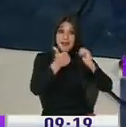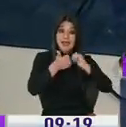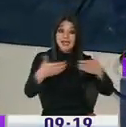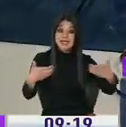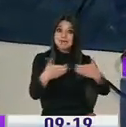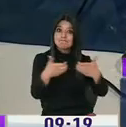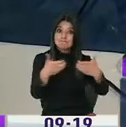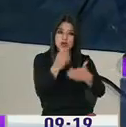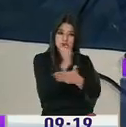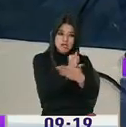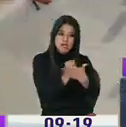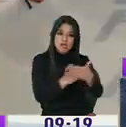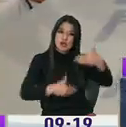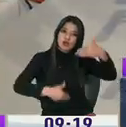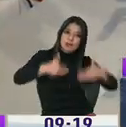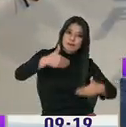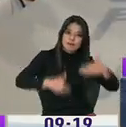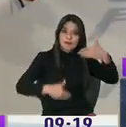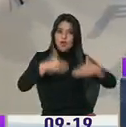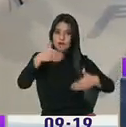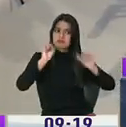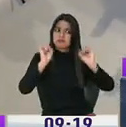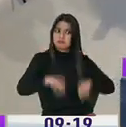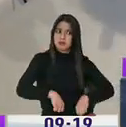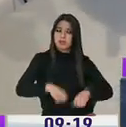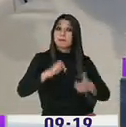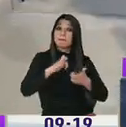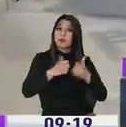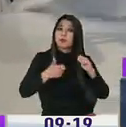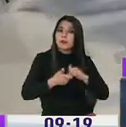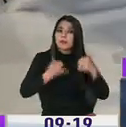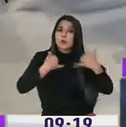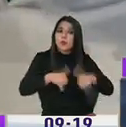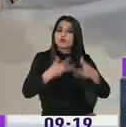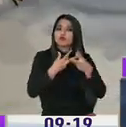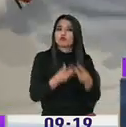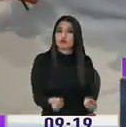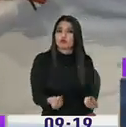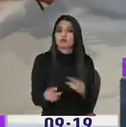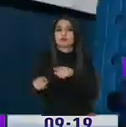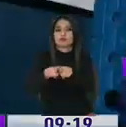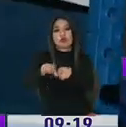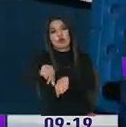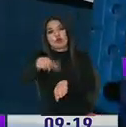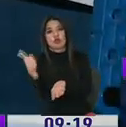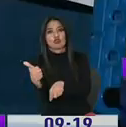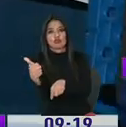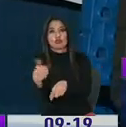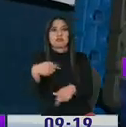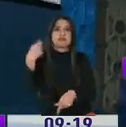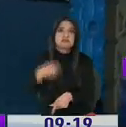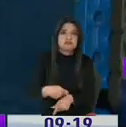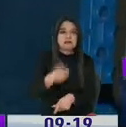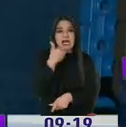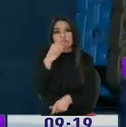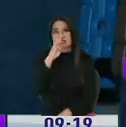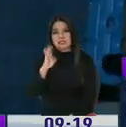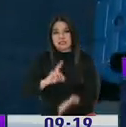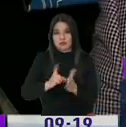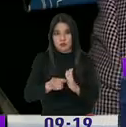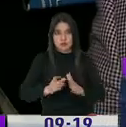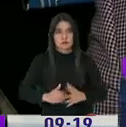que diseñar un robot capaz de resolver un juego, donde compita con otros en partidas de 60